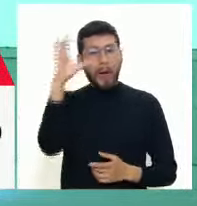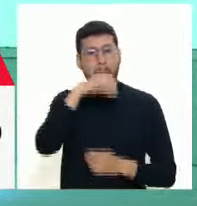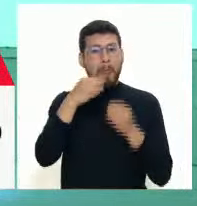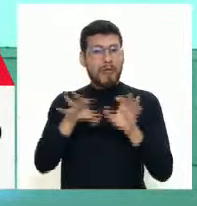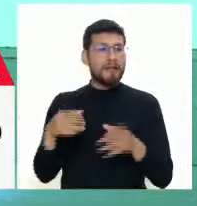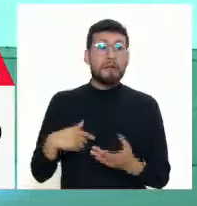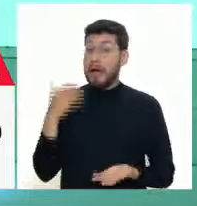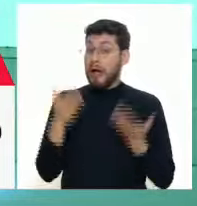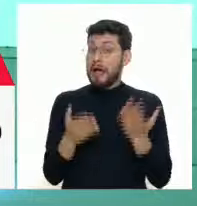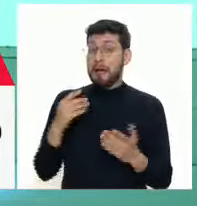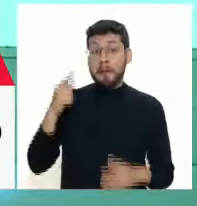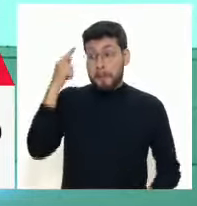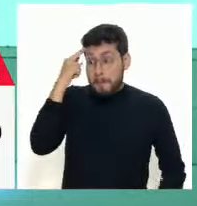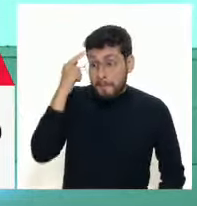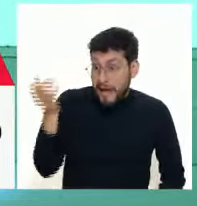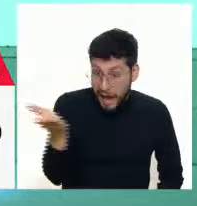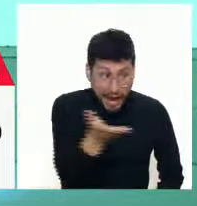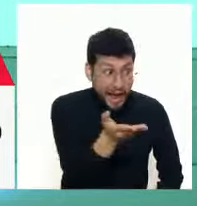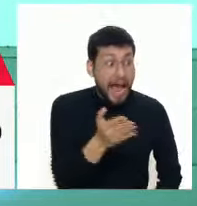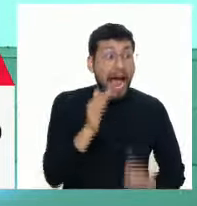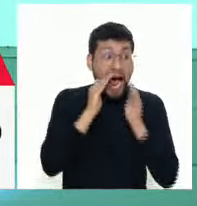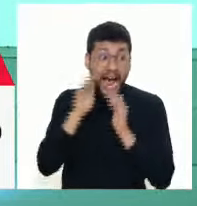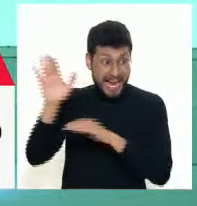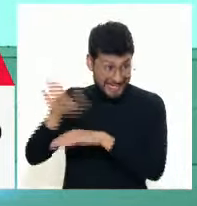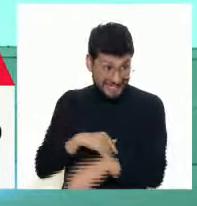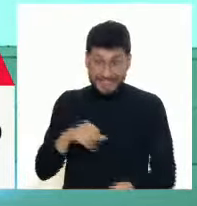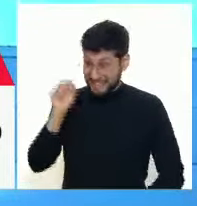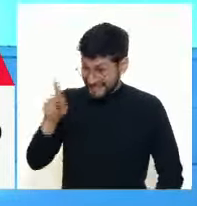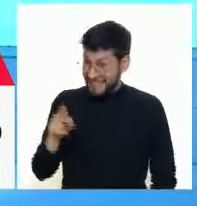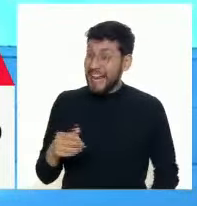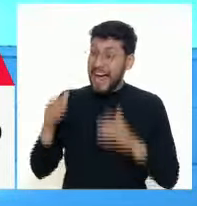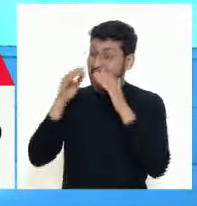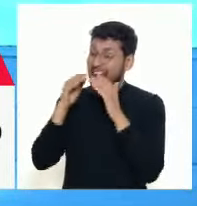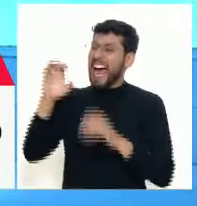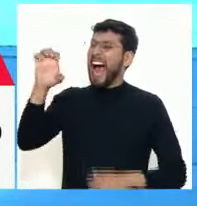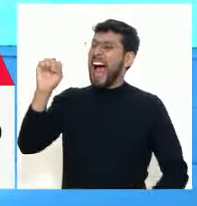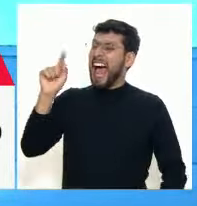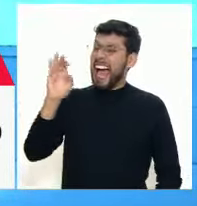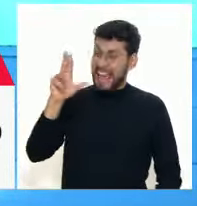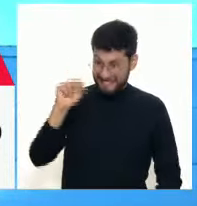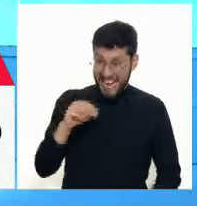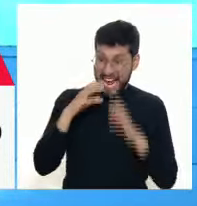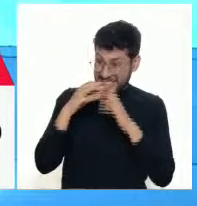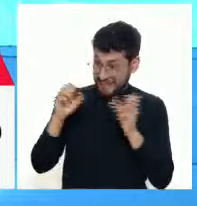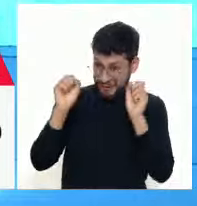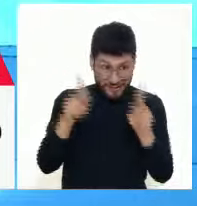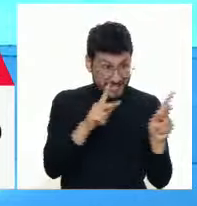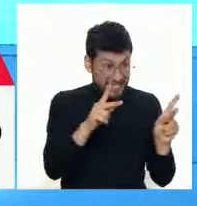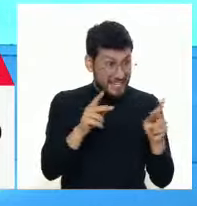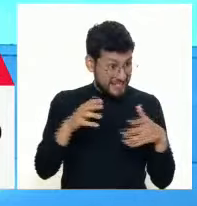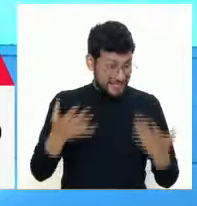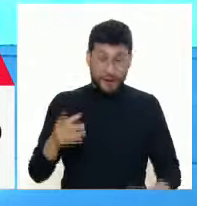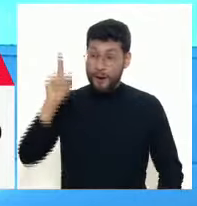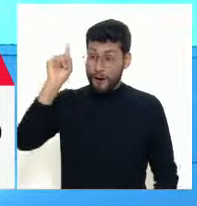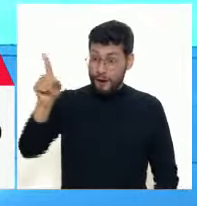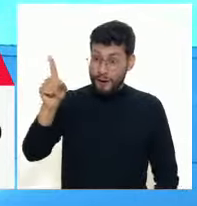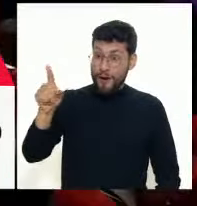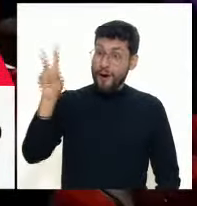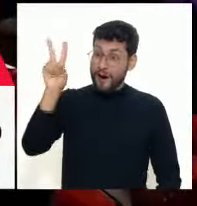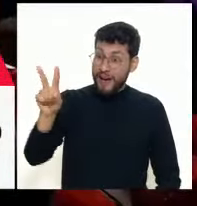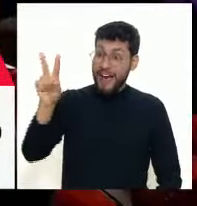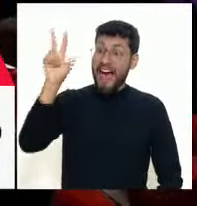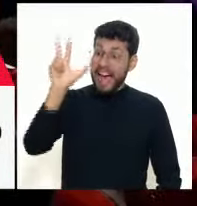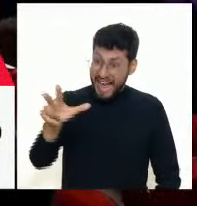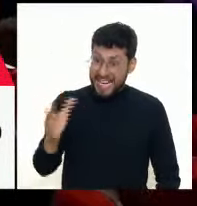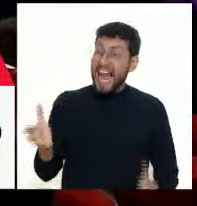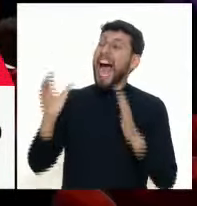¿no? Entonces, ¿qué les parece si lo llamamos juntos? A la cuenta de tres vamos a gritar todos Esteban, ¿ok? Uno,